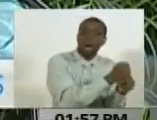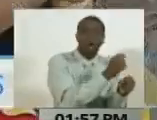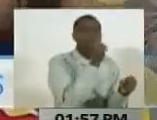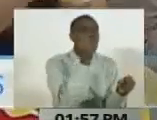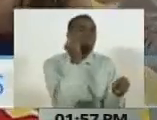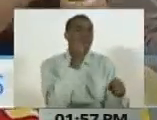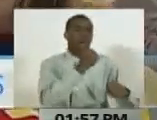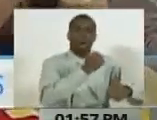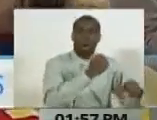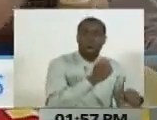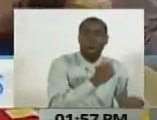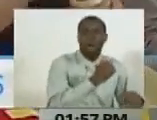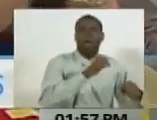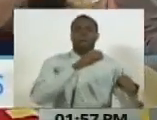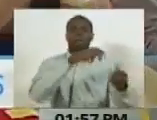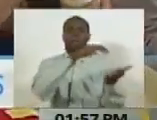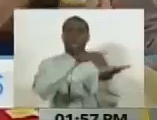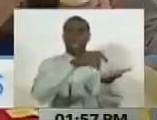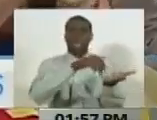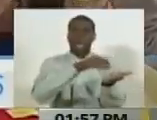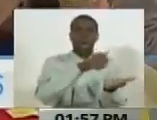obreros, obreras.